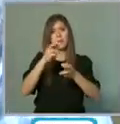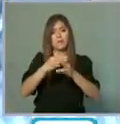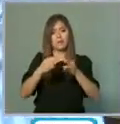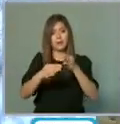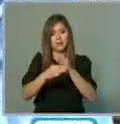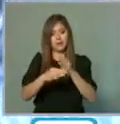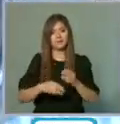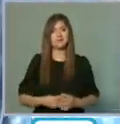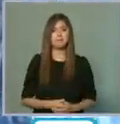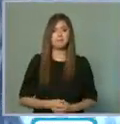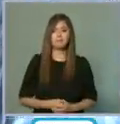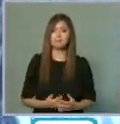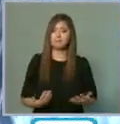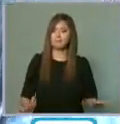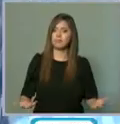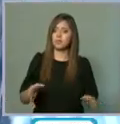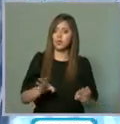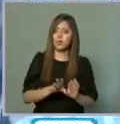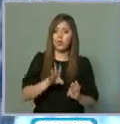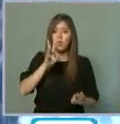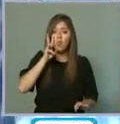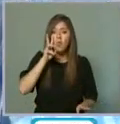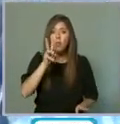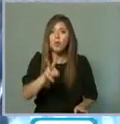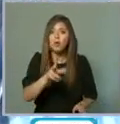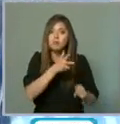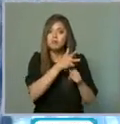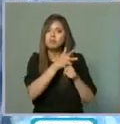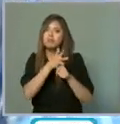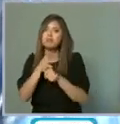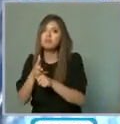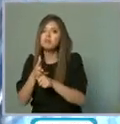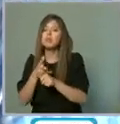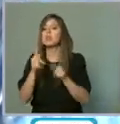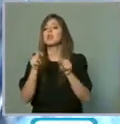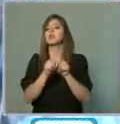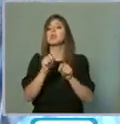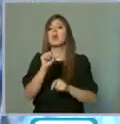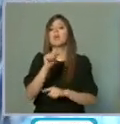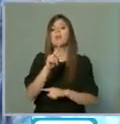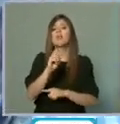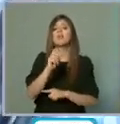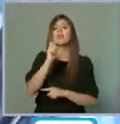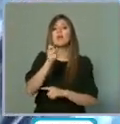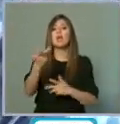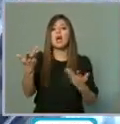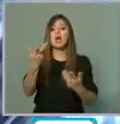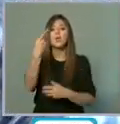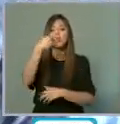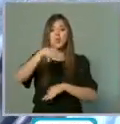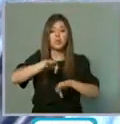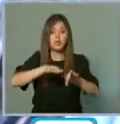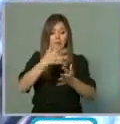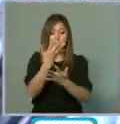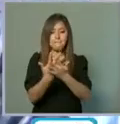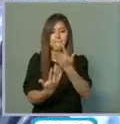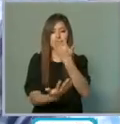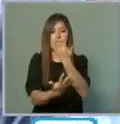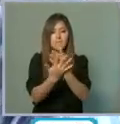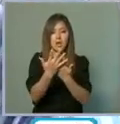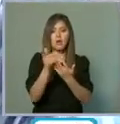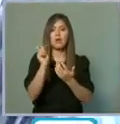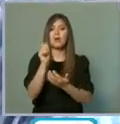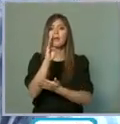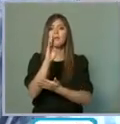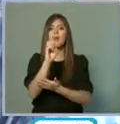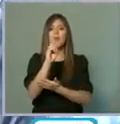Como ve, tío Alberto, para que vea lo que es artesanalmente trabajar con las manos, para hacer este tipo de biombos